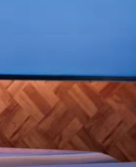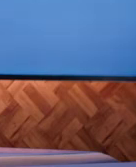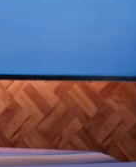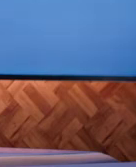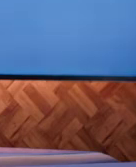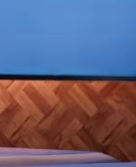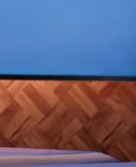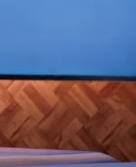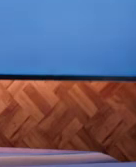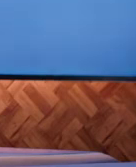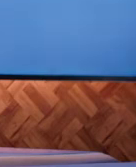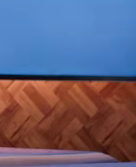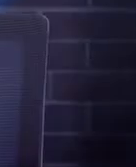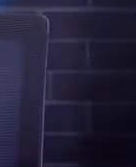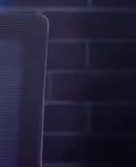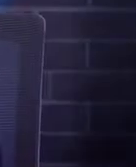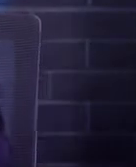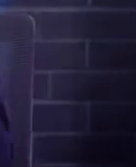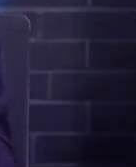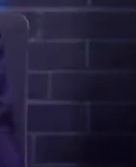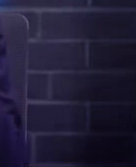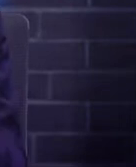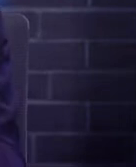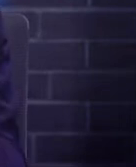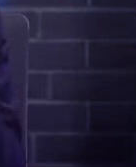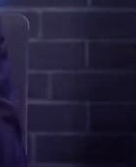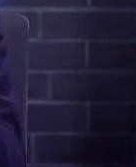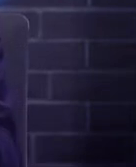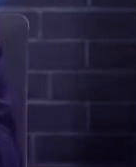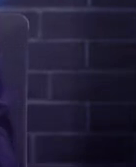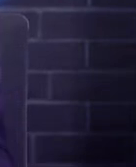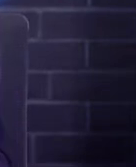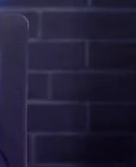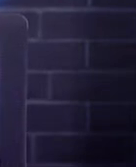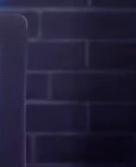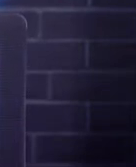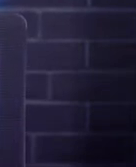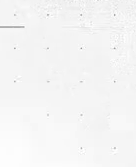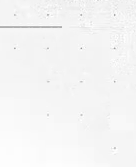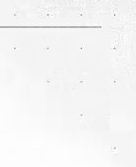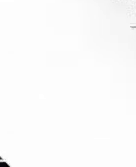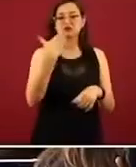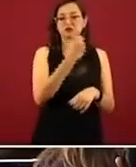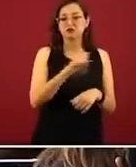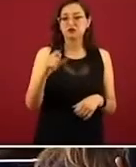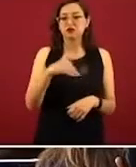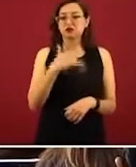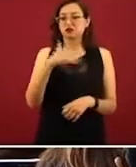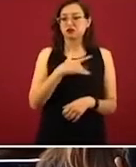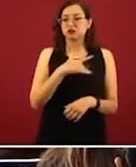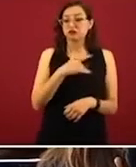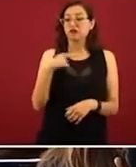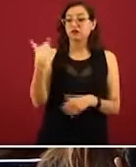o pasará lo peor. Los cálculos de Gatell han fallado sistemáticamente. El 19